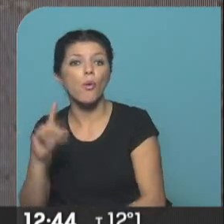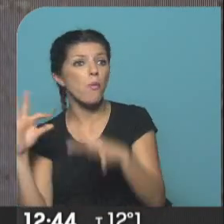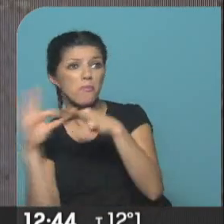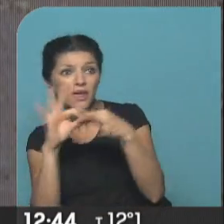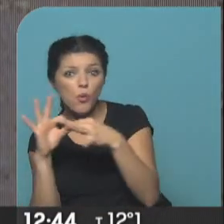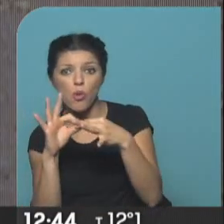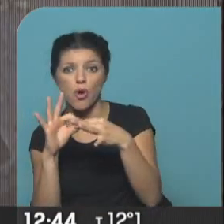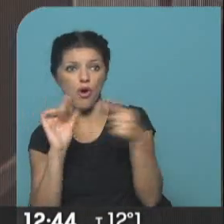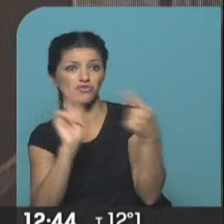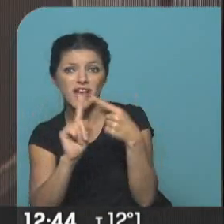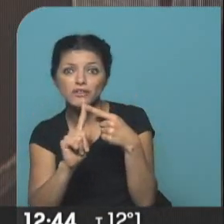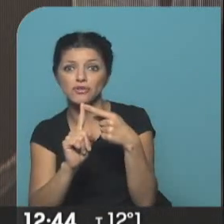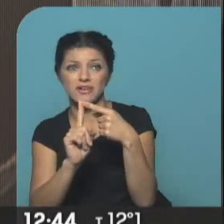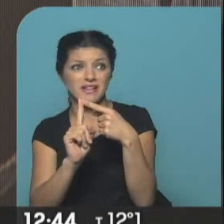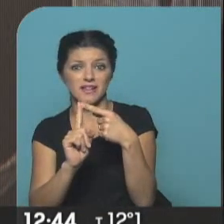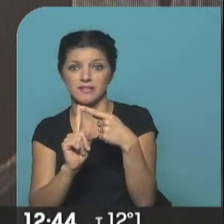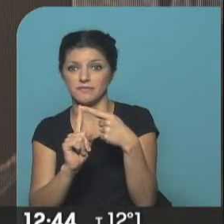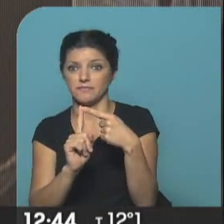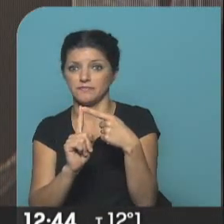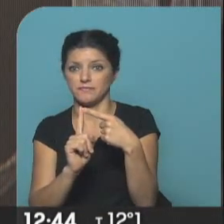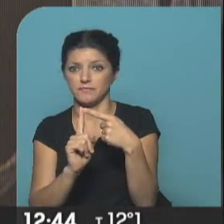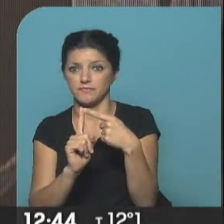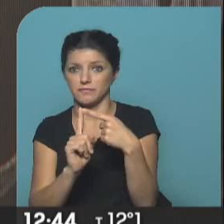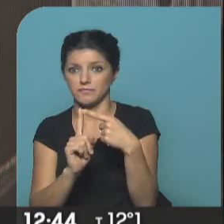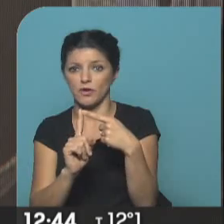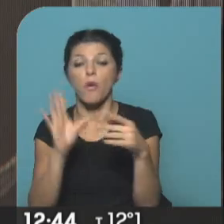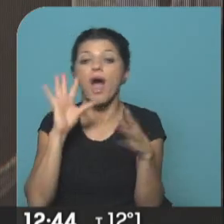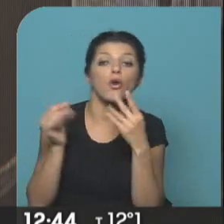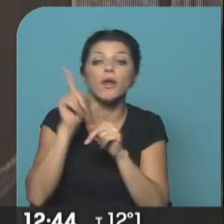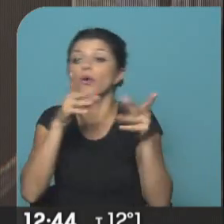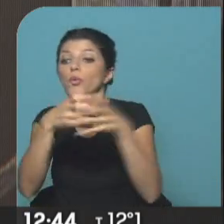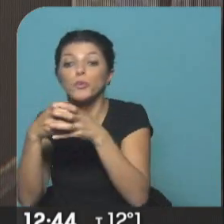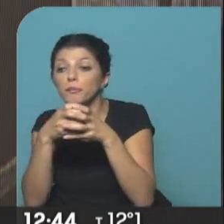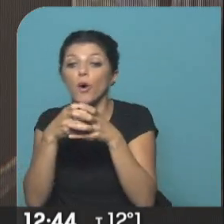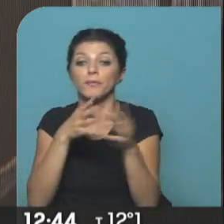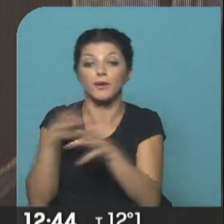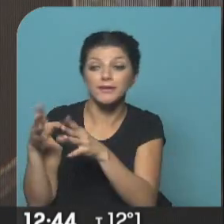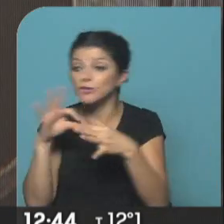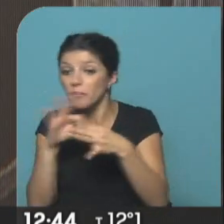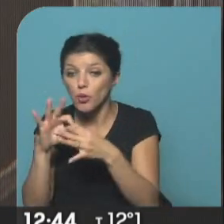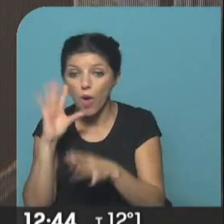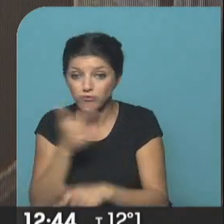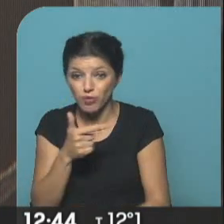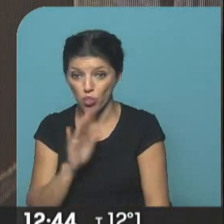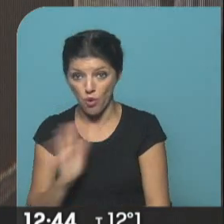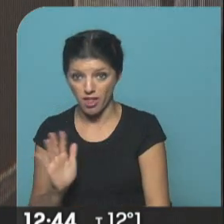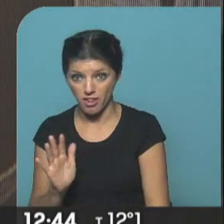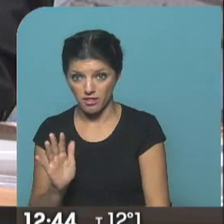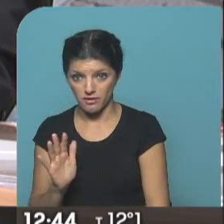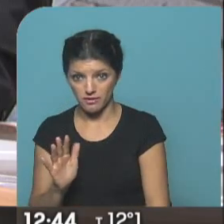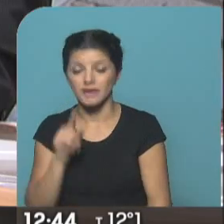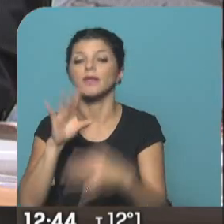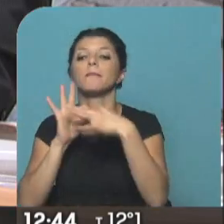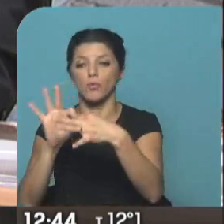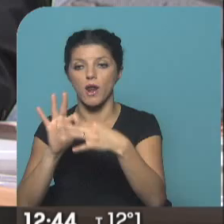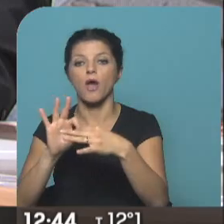relación orgánica, ni siquiera una relación orgánica, digamos, de segundo grado con alguna organización terrorista estructurada y con vinculaciones con el mundo